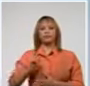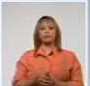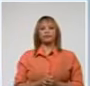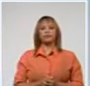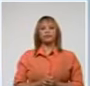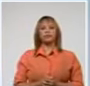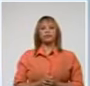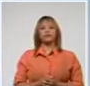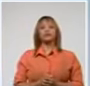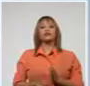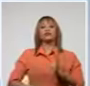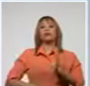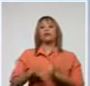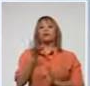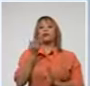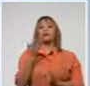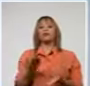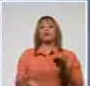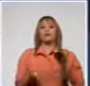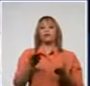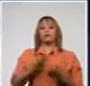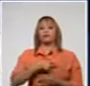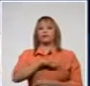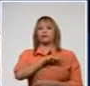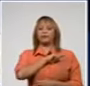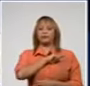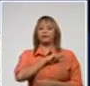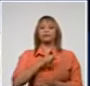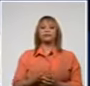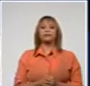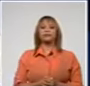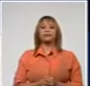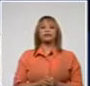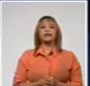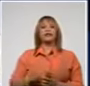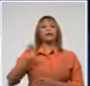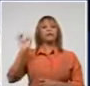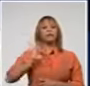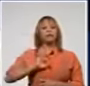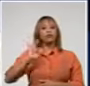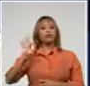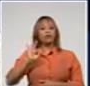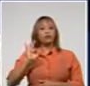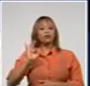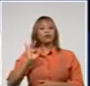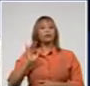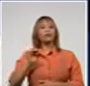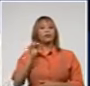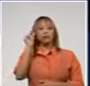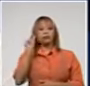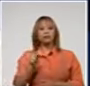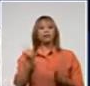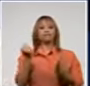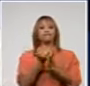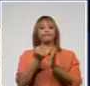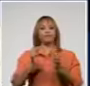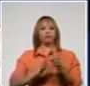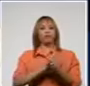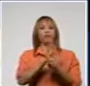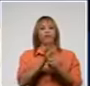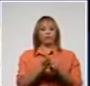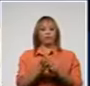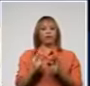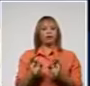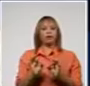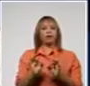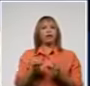discretamente superior al día de ayer. Estamos hablando de la tasa de incidencia de casos confirmados, lo cual